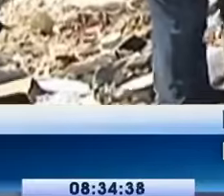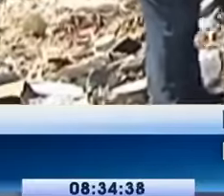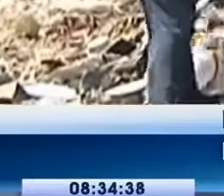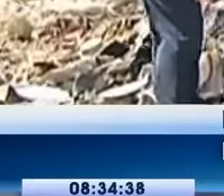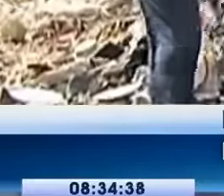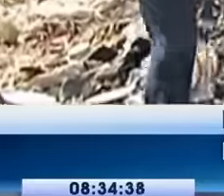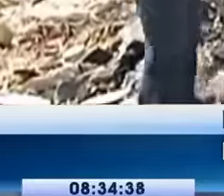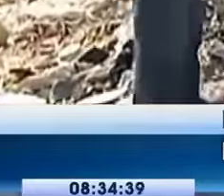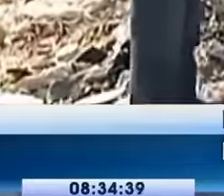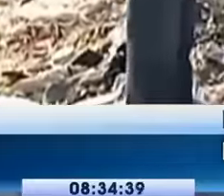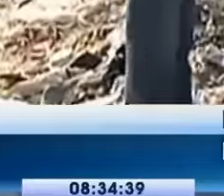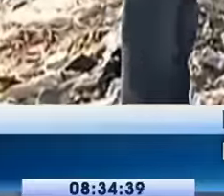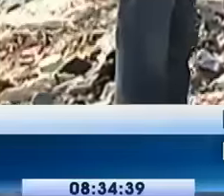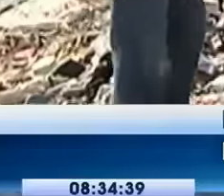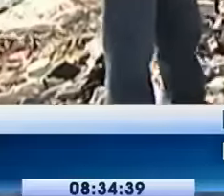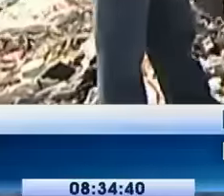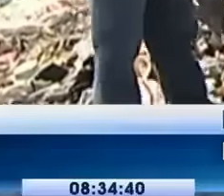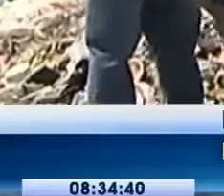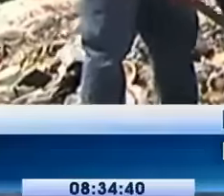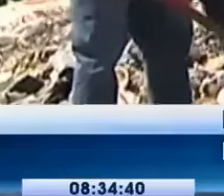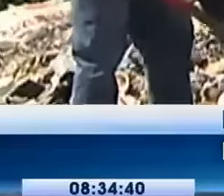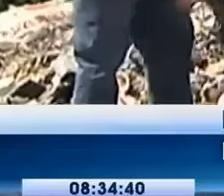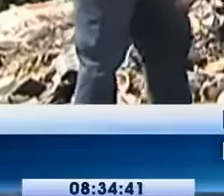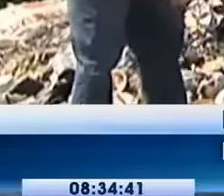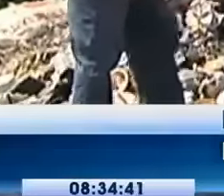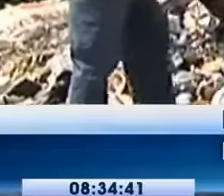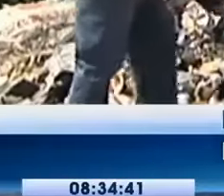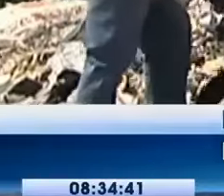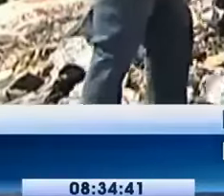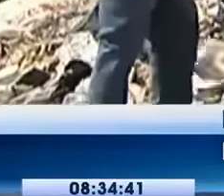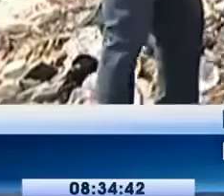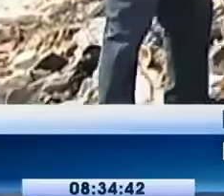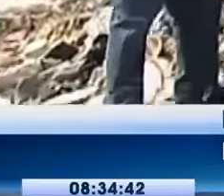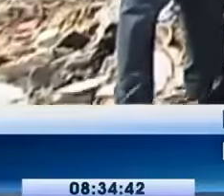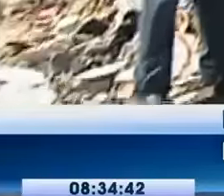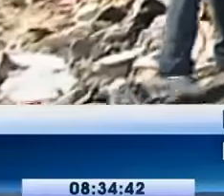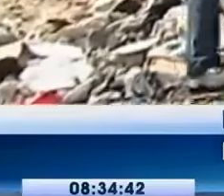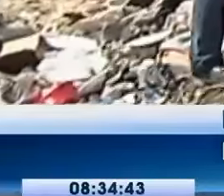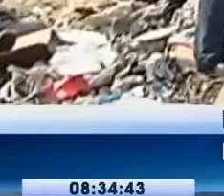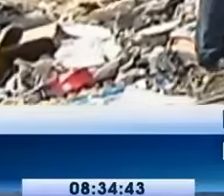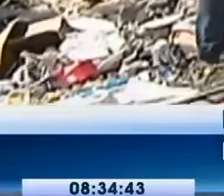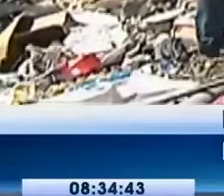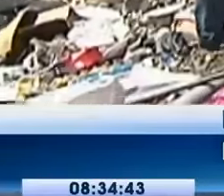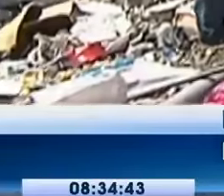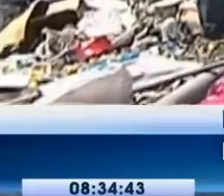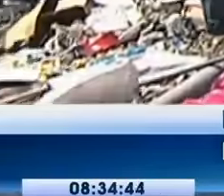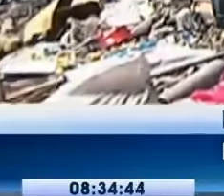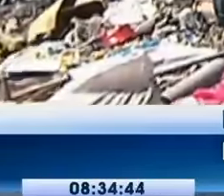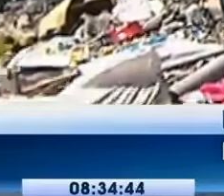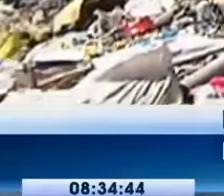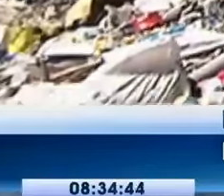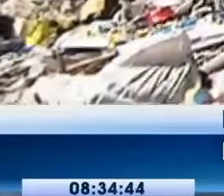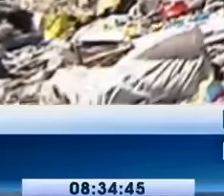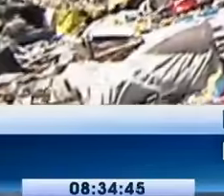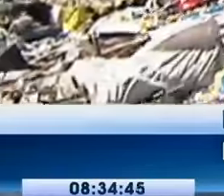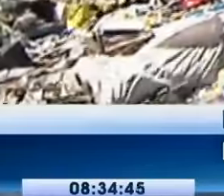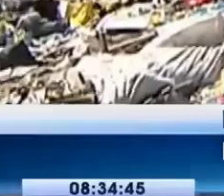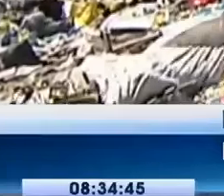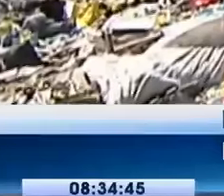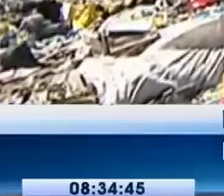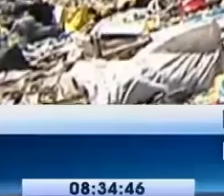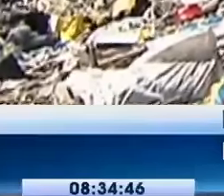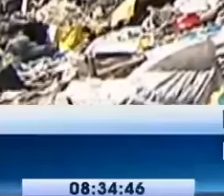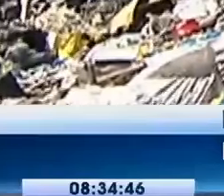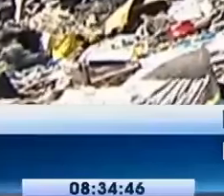Carla, recuérdenos cuál es la sanción para un ciudadano que bote basura en lugares que no son apropiados. Bueno, las multas y sanciones